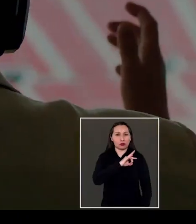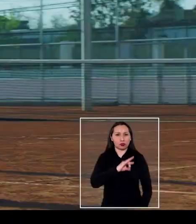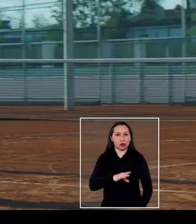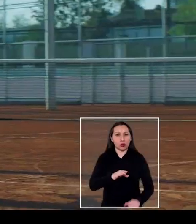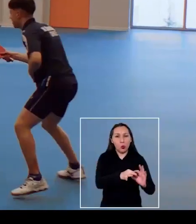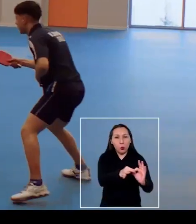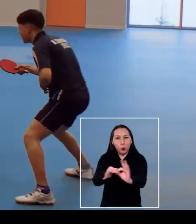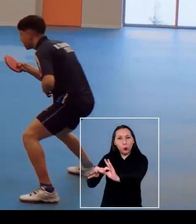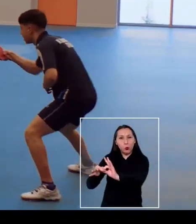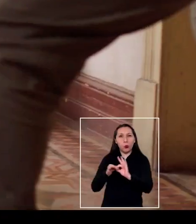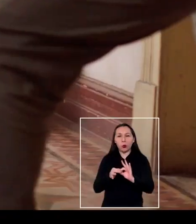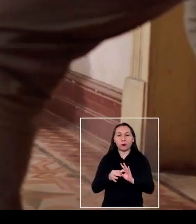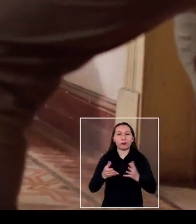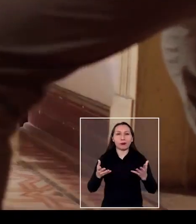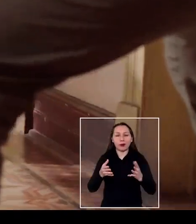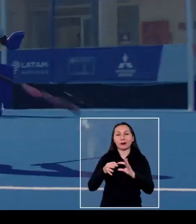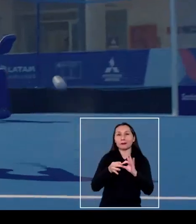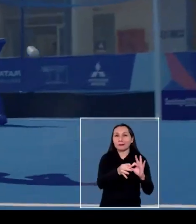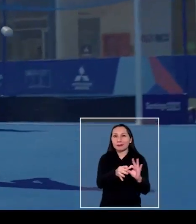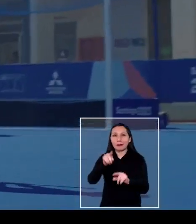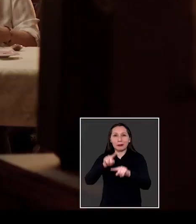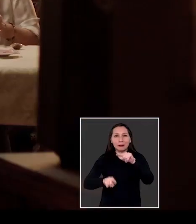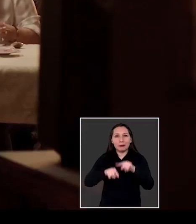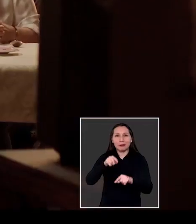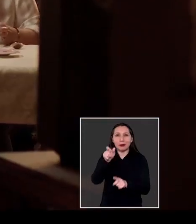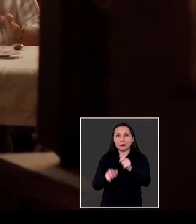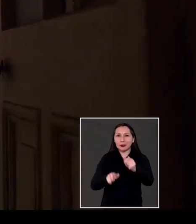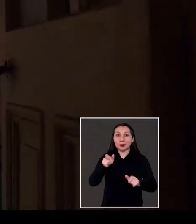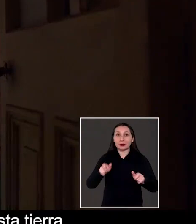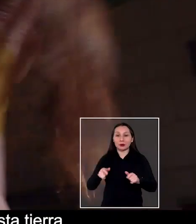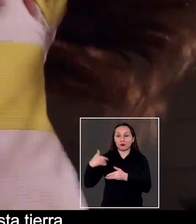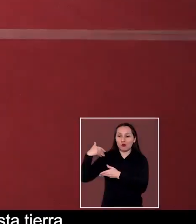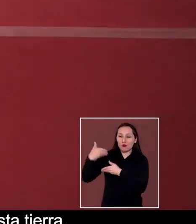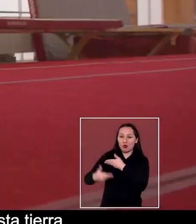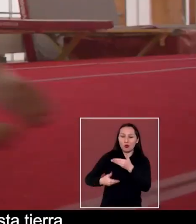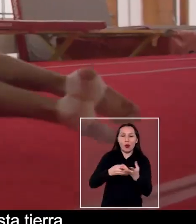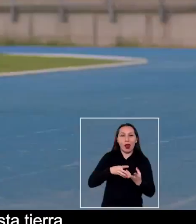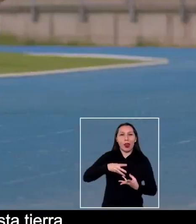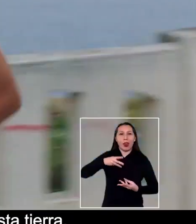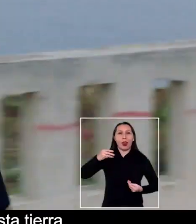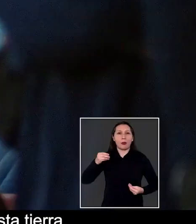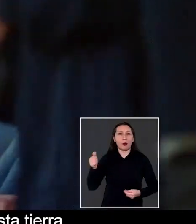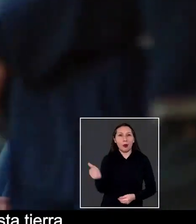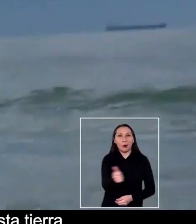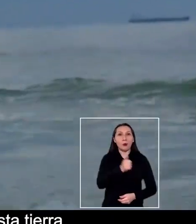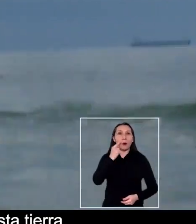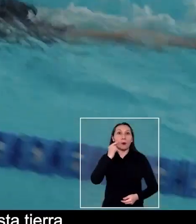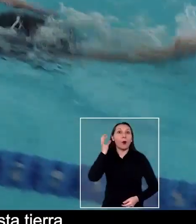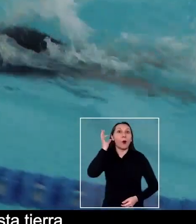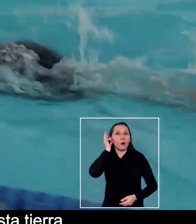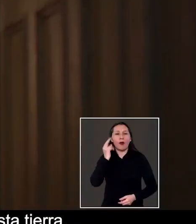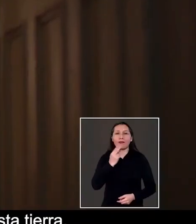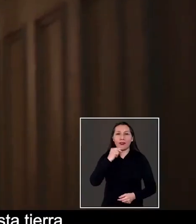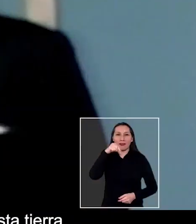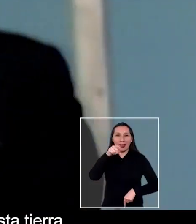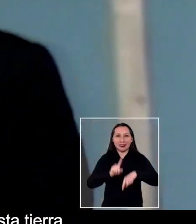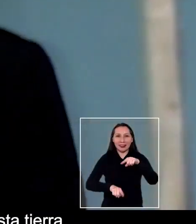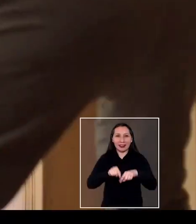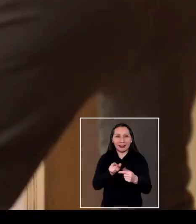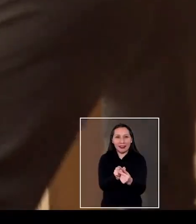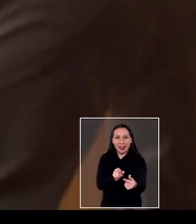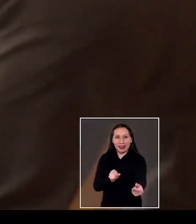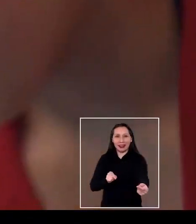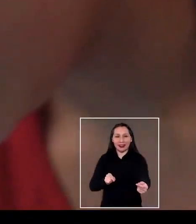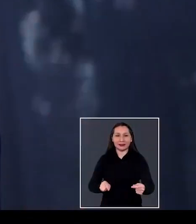Por un Chile más unido, unido por su tierra y su gente. Un legado para el alma de todas y todos los que viven en esta